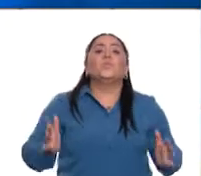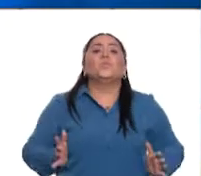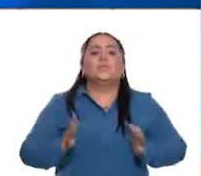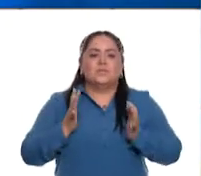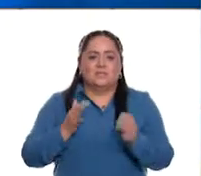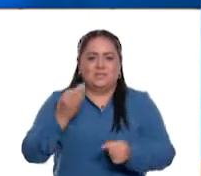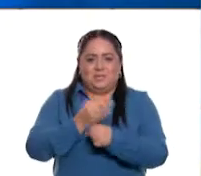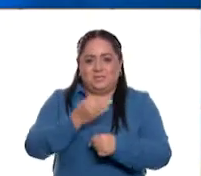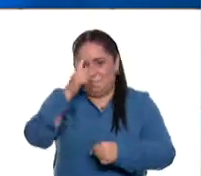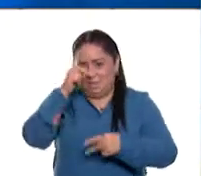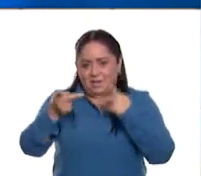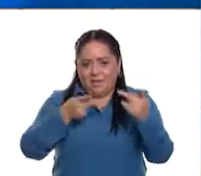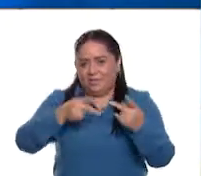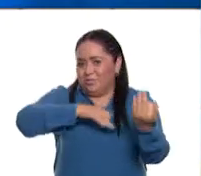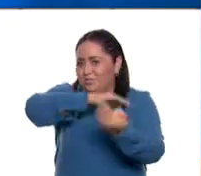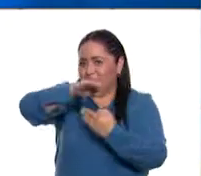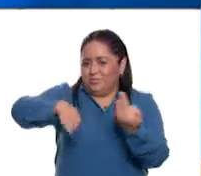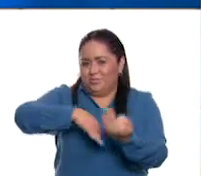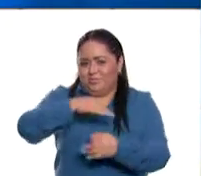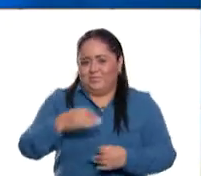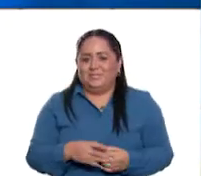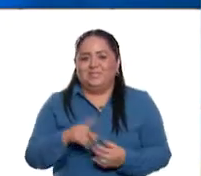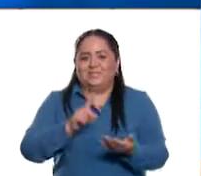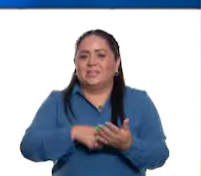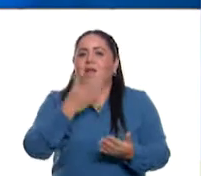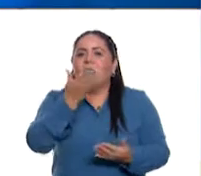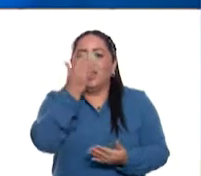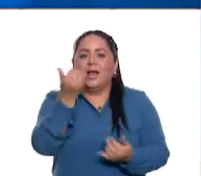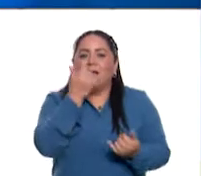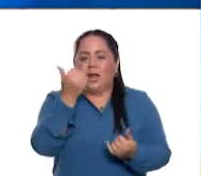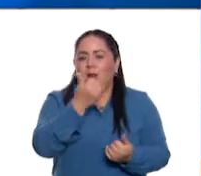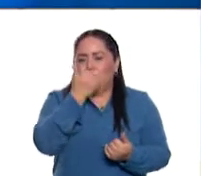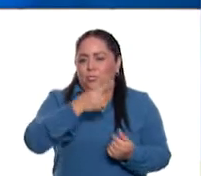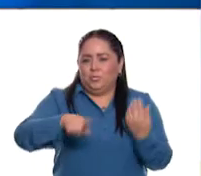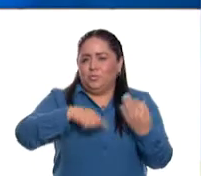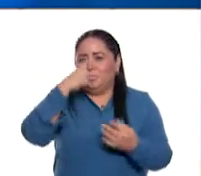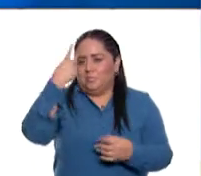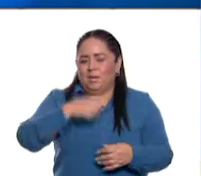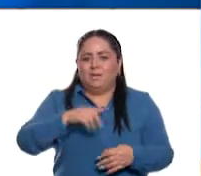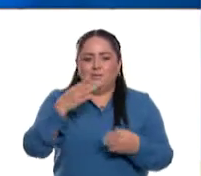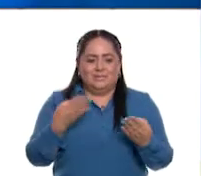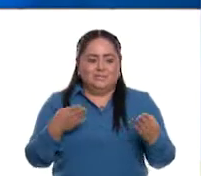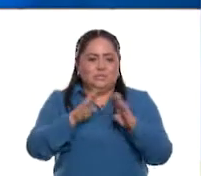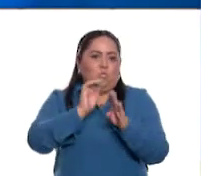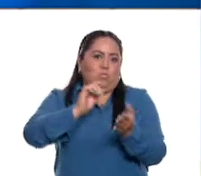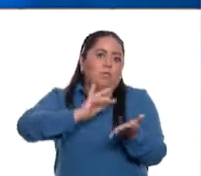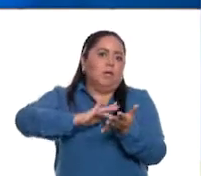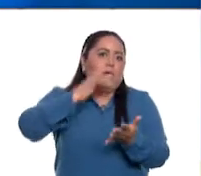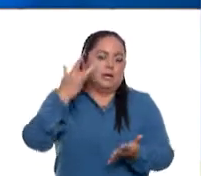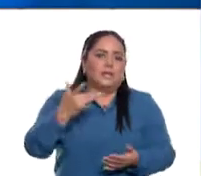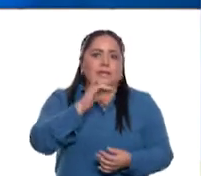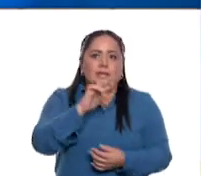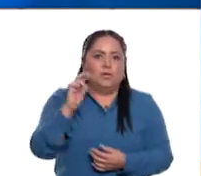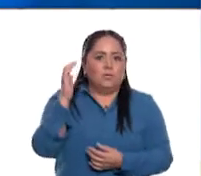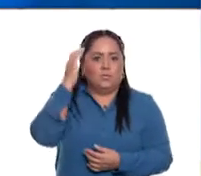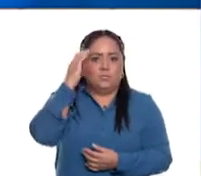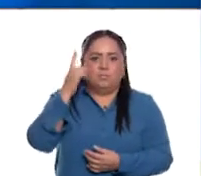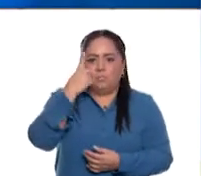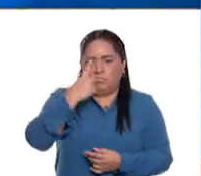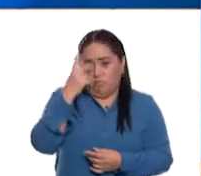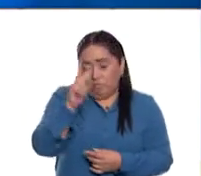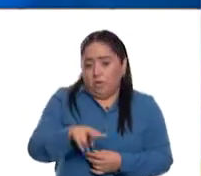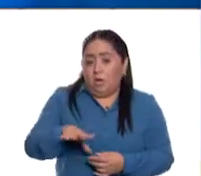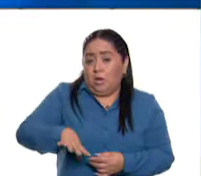que tenemos preparado para todos nuestros estudiantes para cerrar con profundo agradecimiento y reconocimiento al